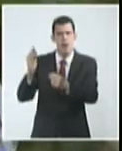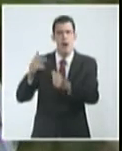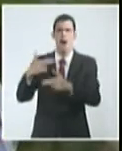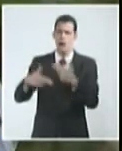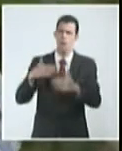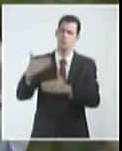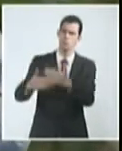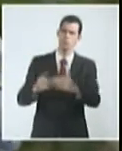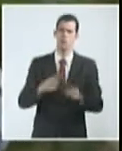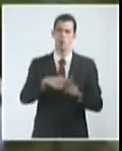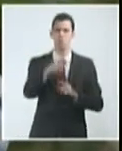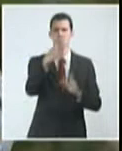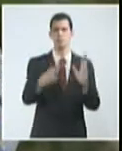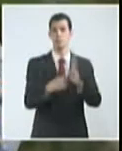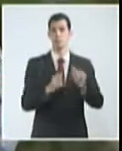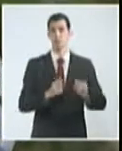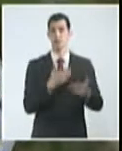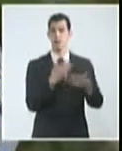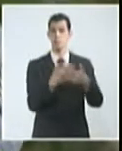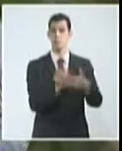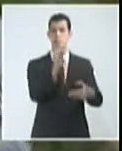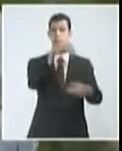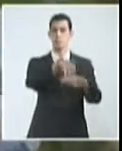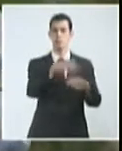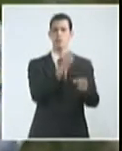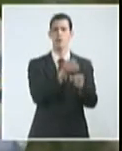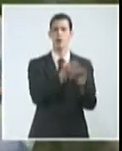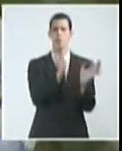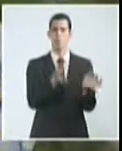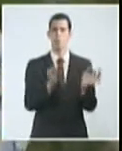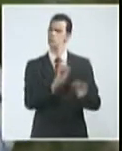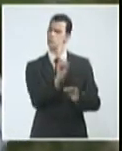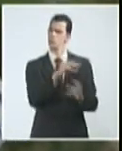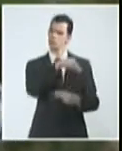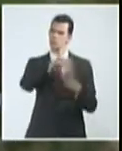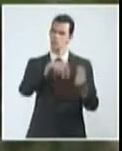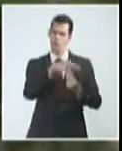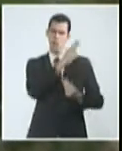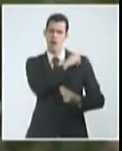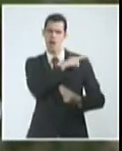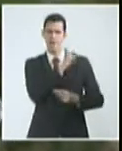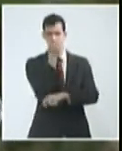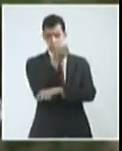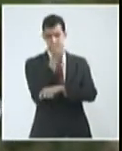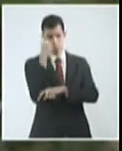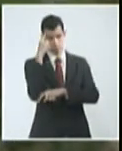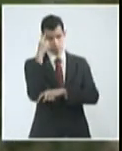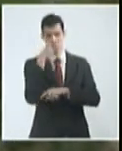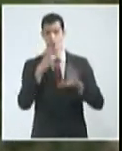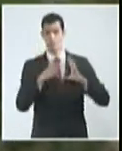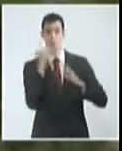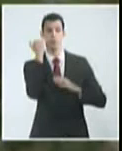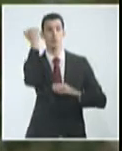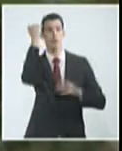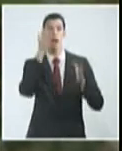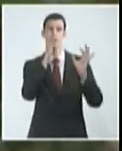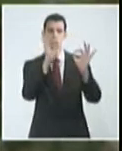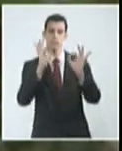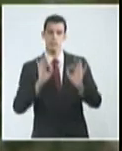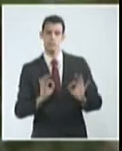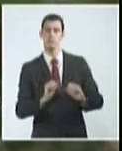perfeccionamiento empresarial, los esfuerzos en la aplicación de las medidas para mejorar la producción de alimentos y